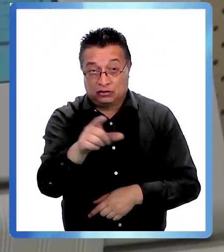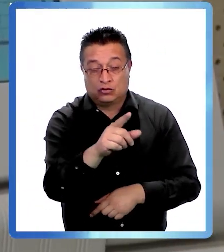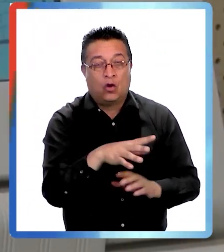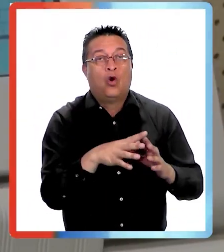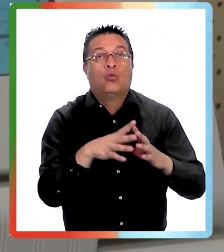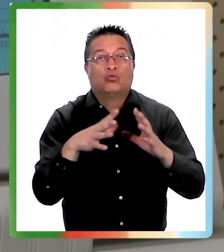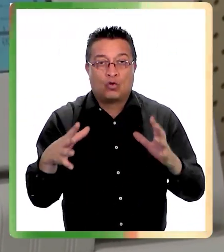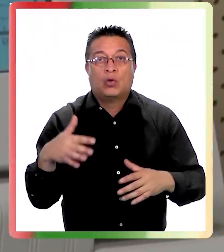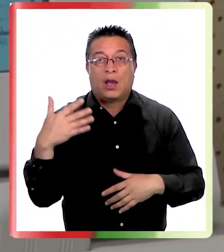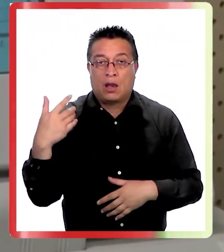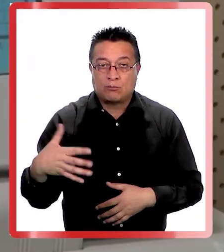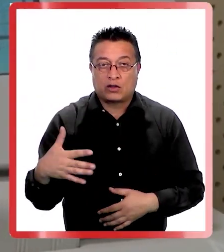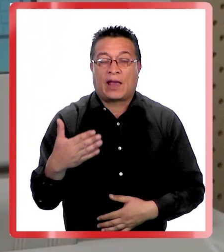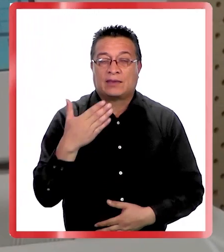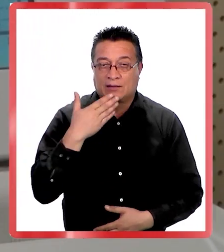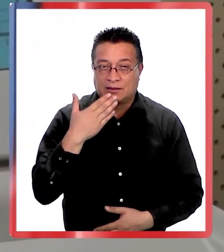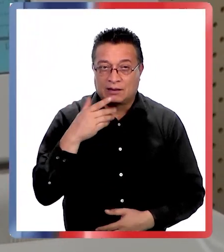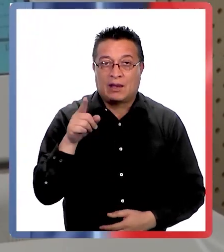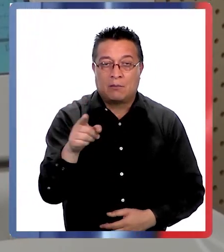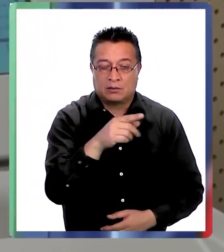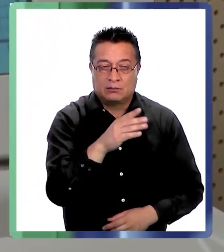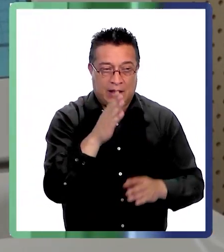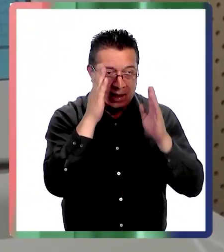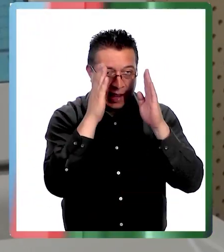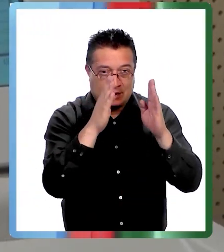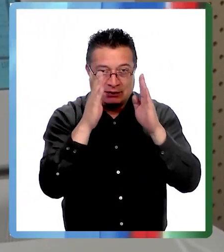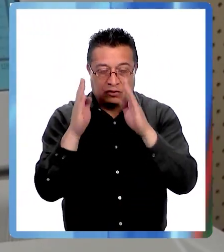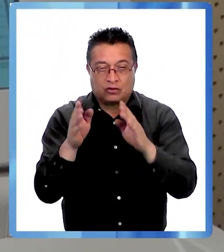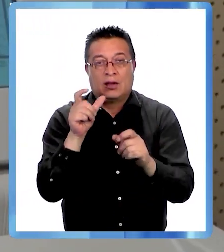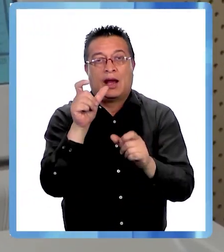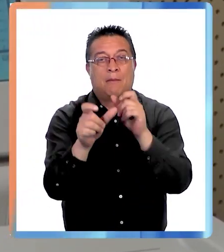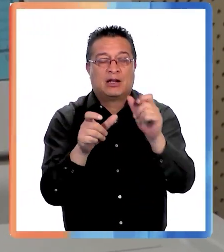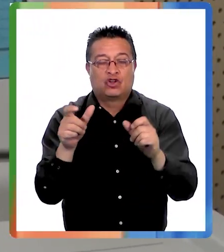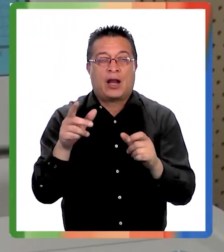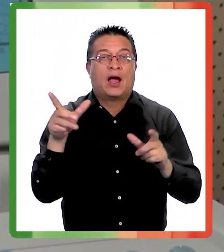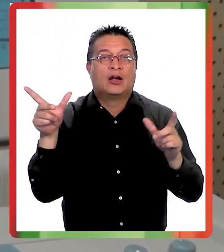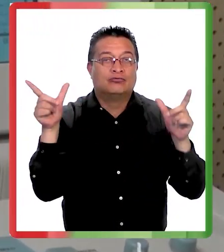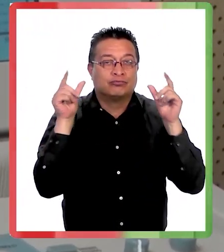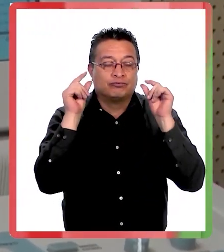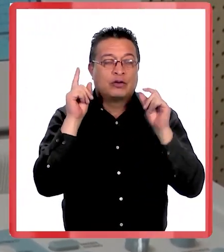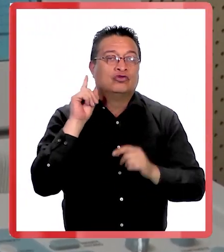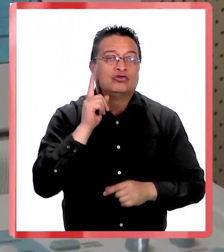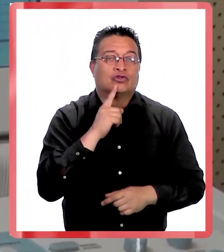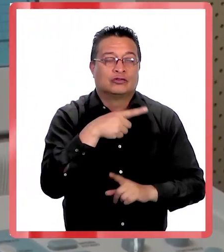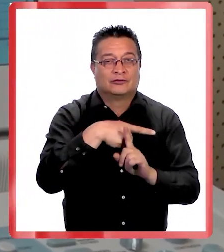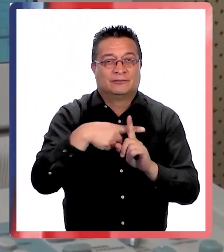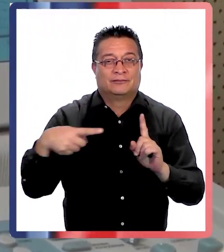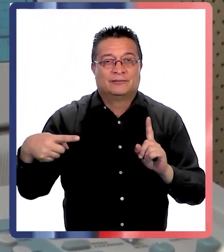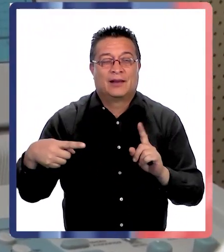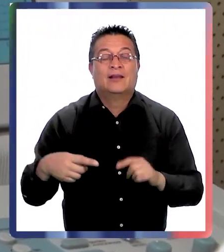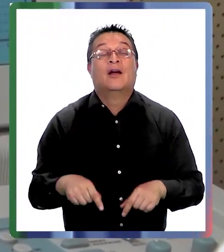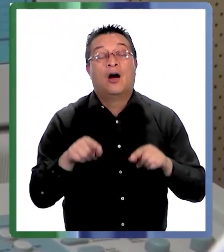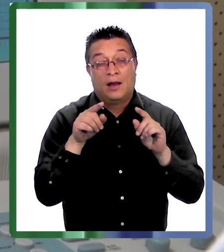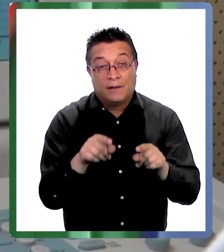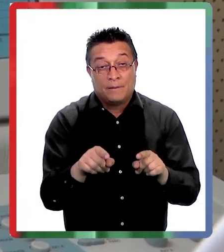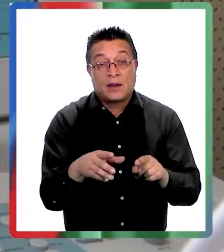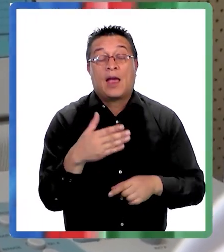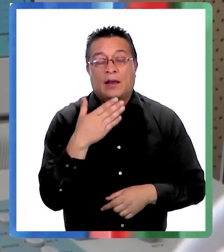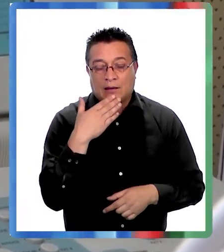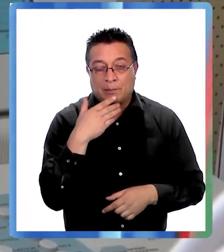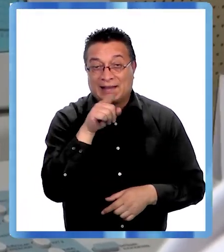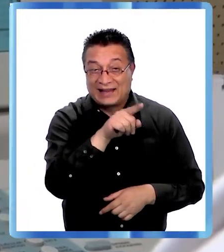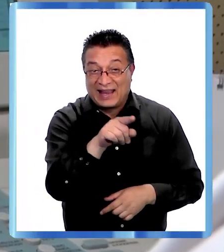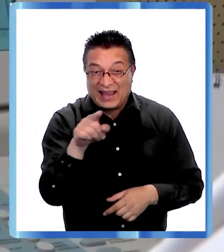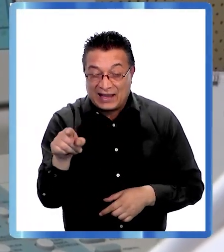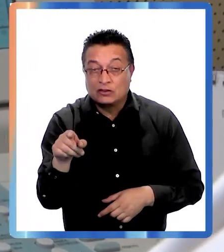son una parte súper importante de la atención de los pacientes con hipoacusia. Entonces